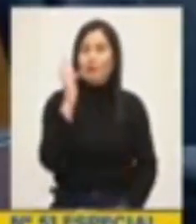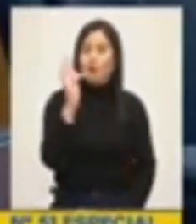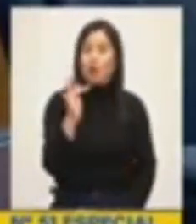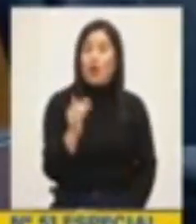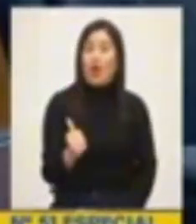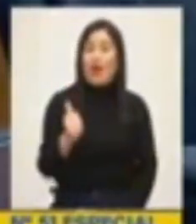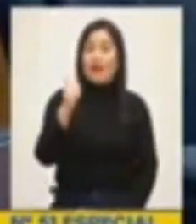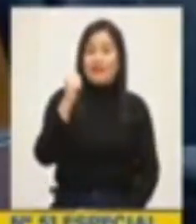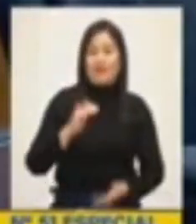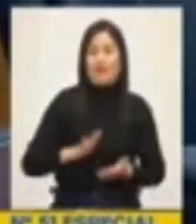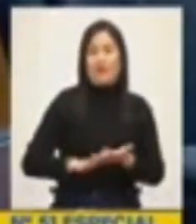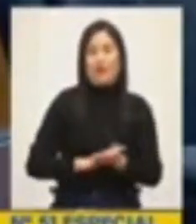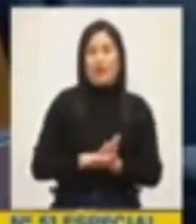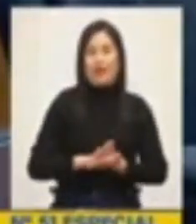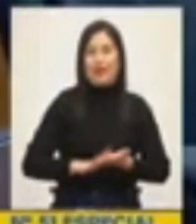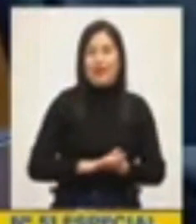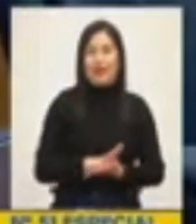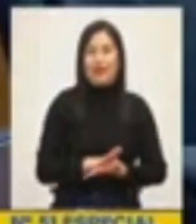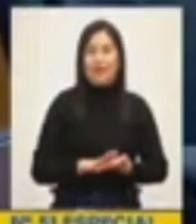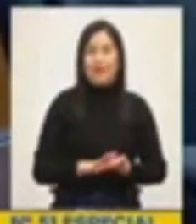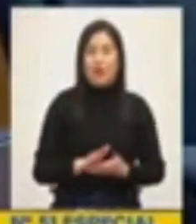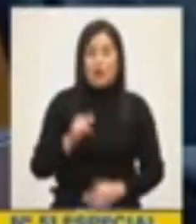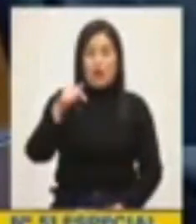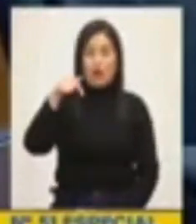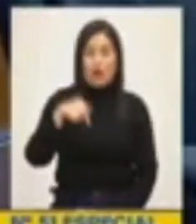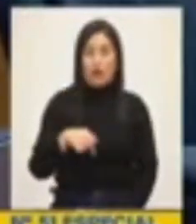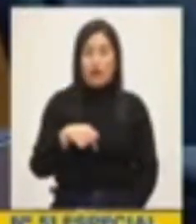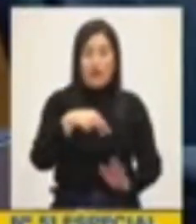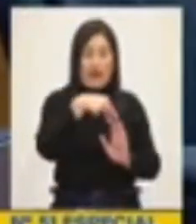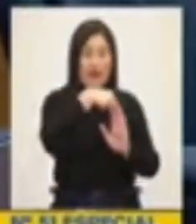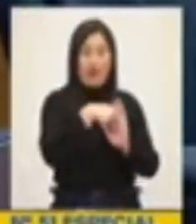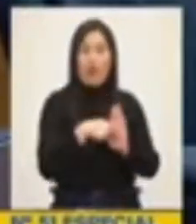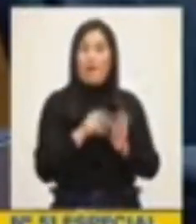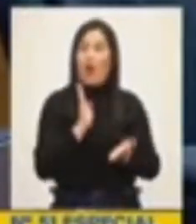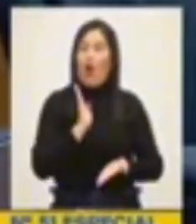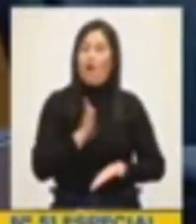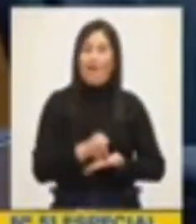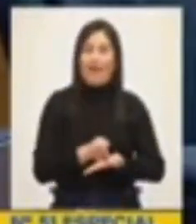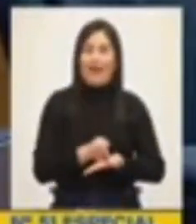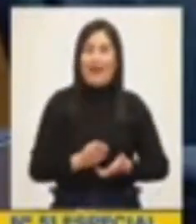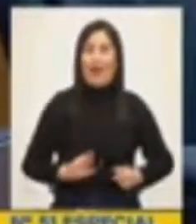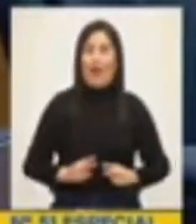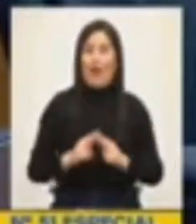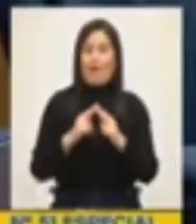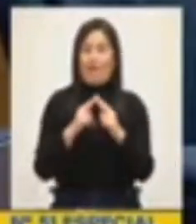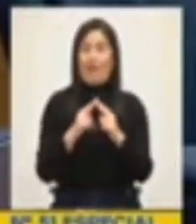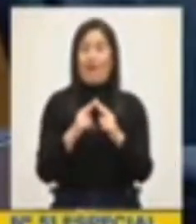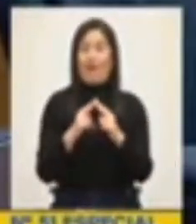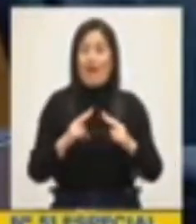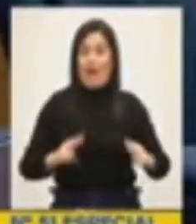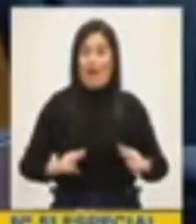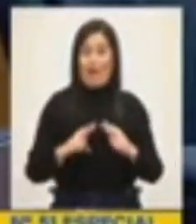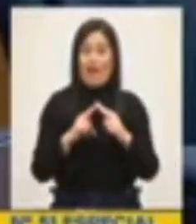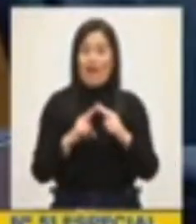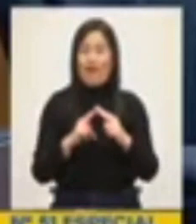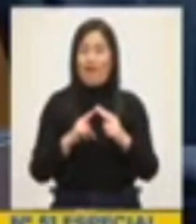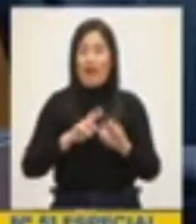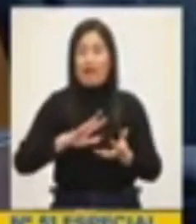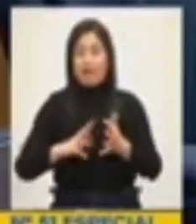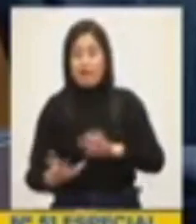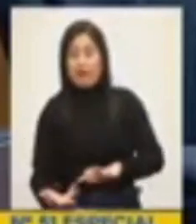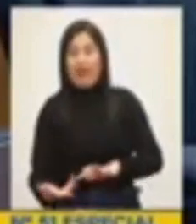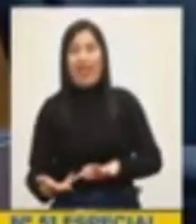por ejemplo, que hoy día la norma obliga a que las obras fallidas deban ser repuestas con la